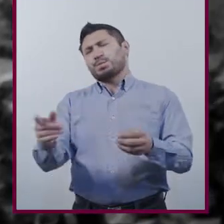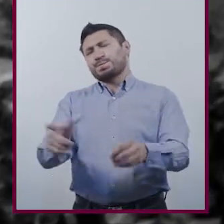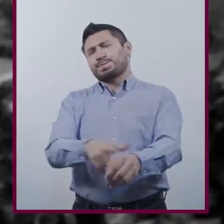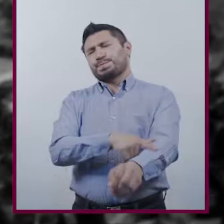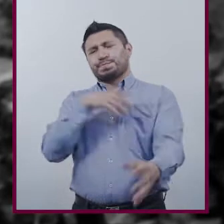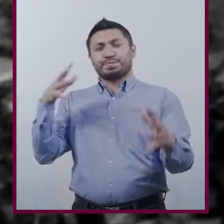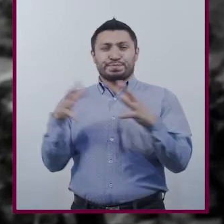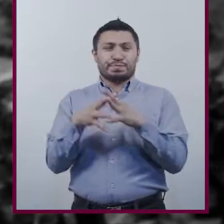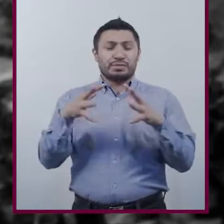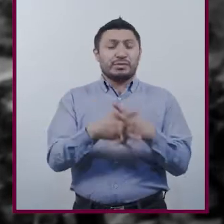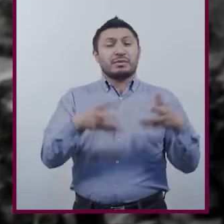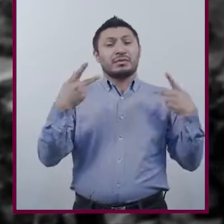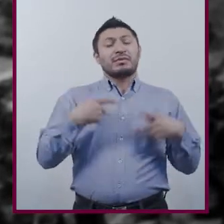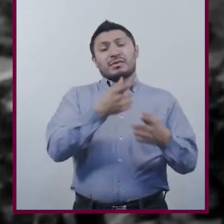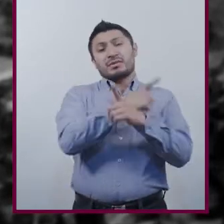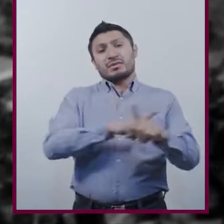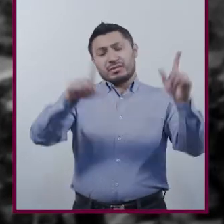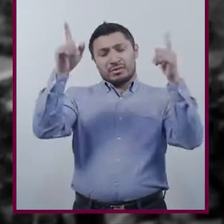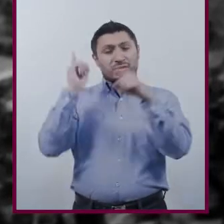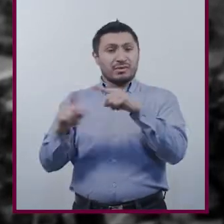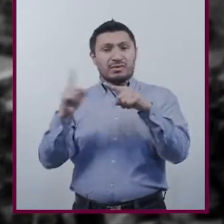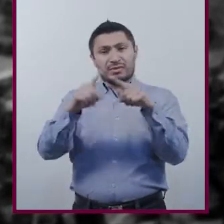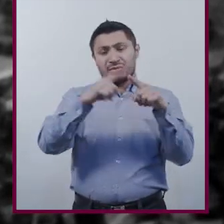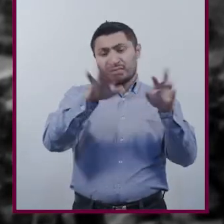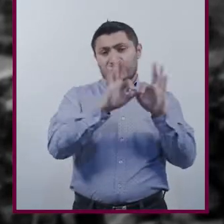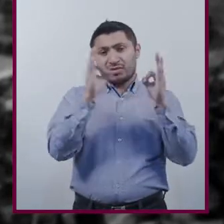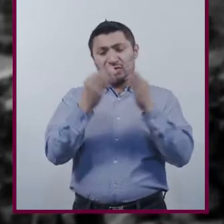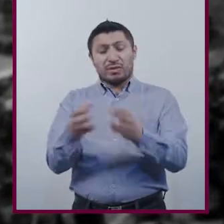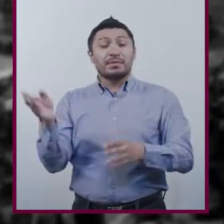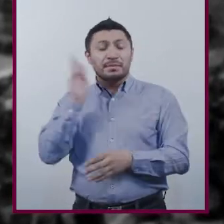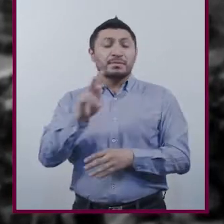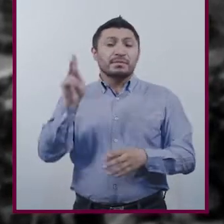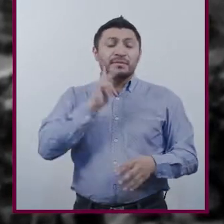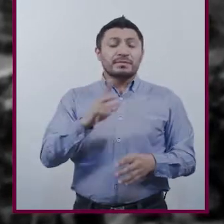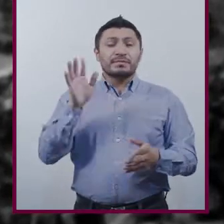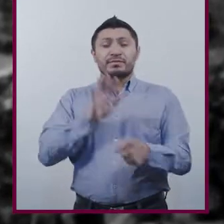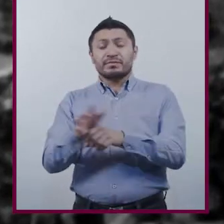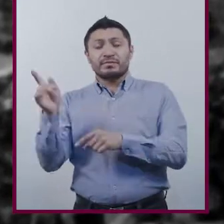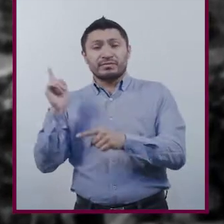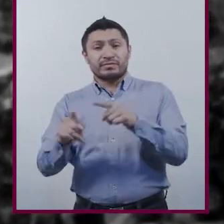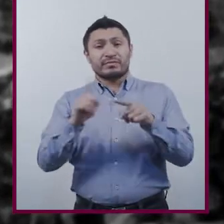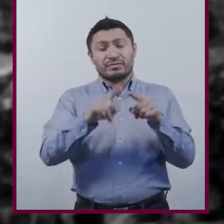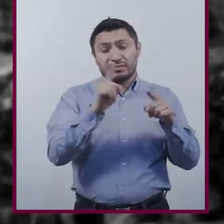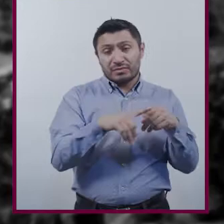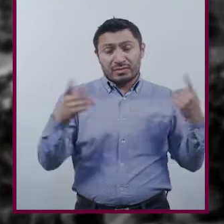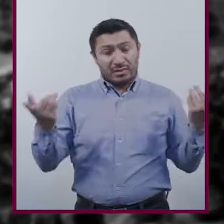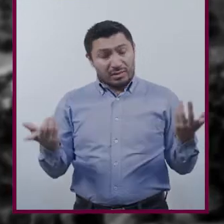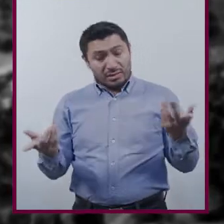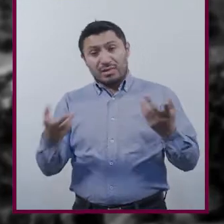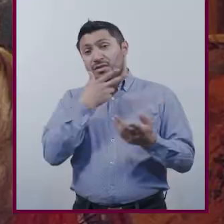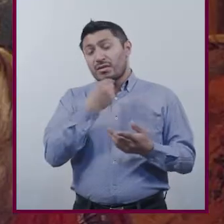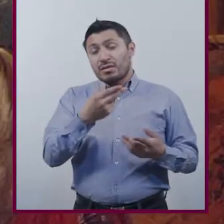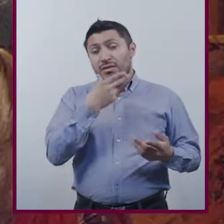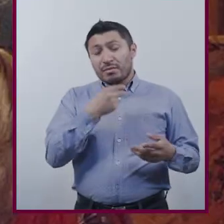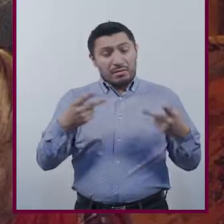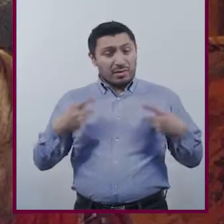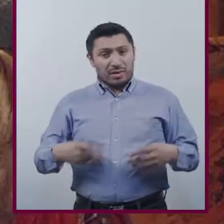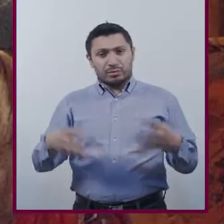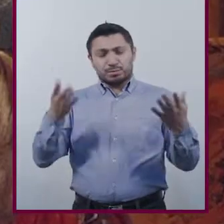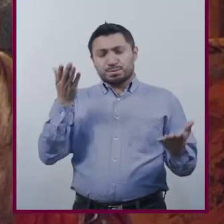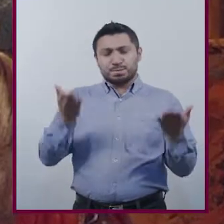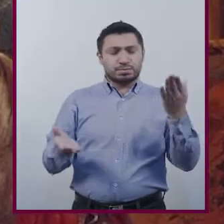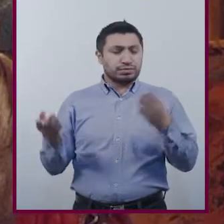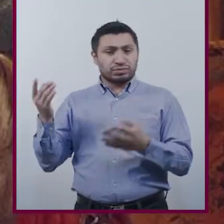liberales tuvieron que probar diferentes maniobras para compensar las diferencias en número de hombres y armamento. Después